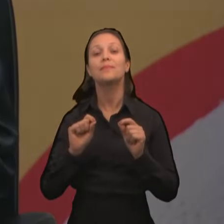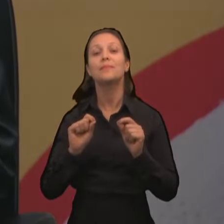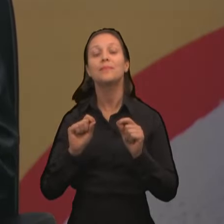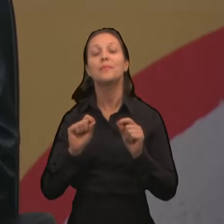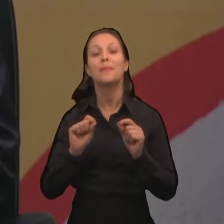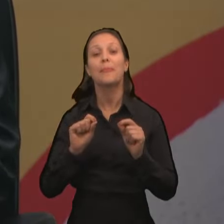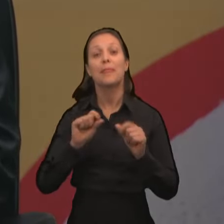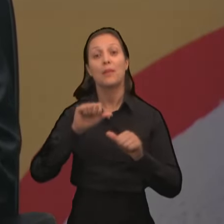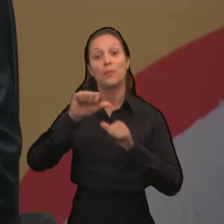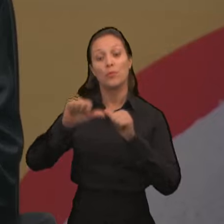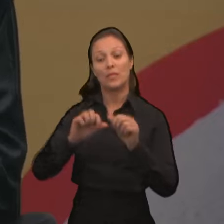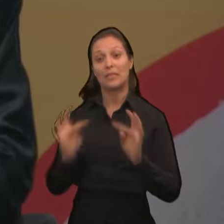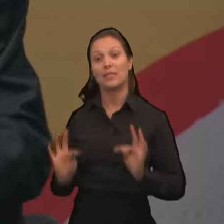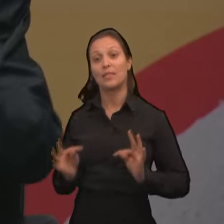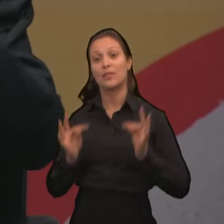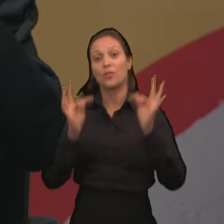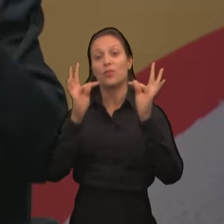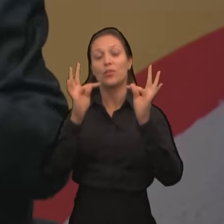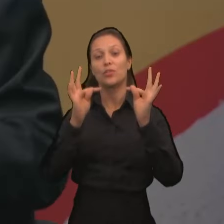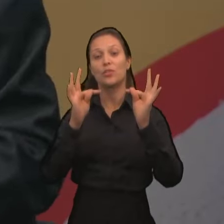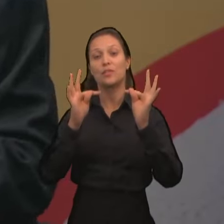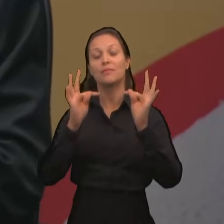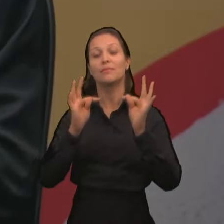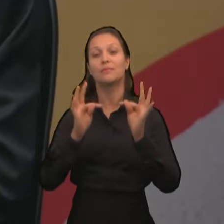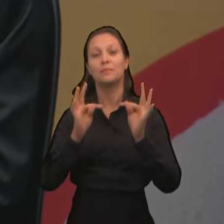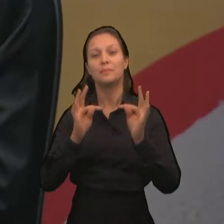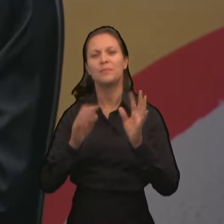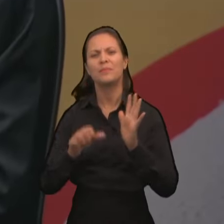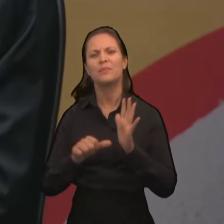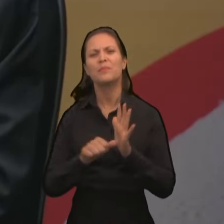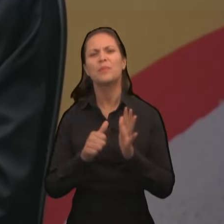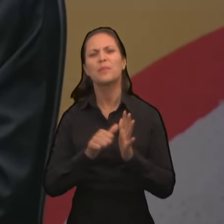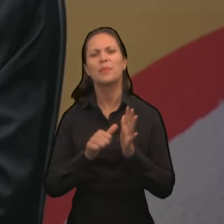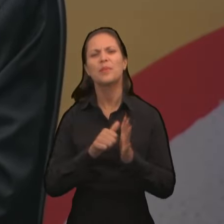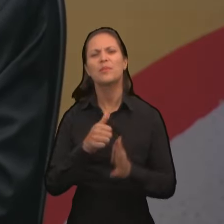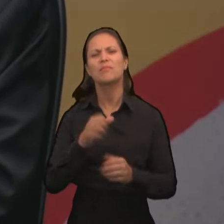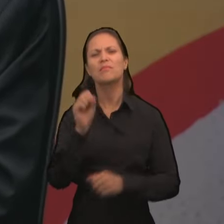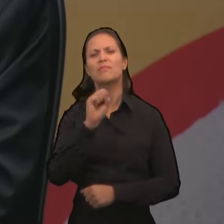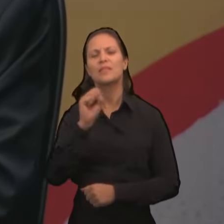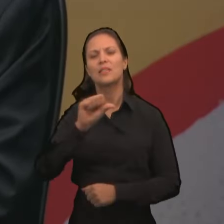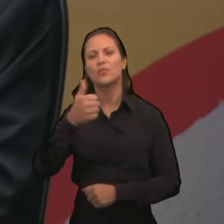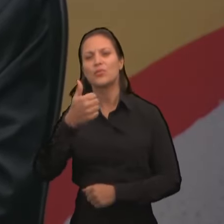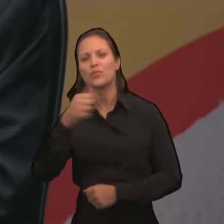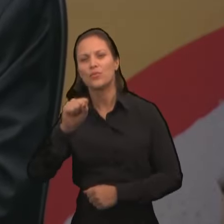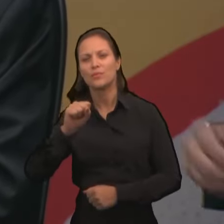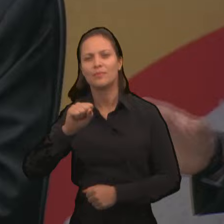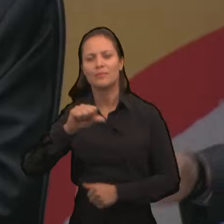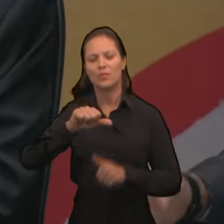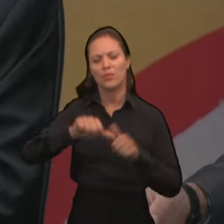la llamada revolución tecnológica o digital. La primera fue la del vapor,